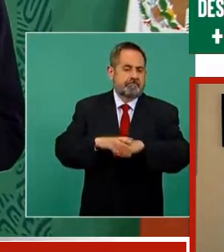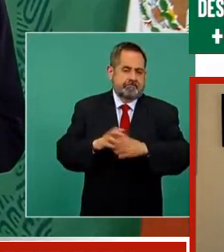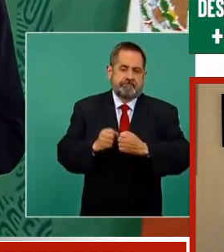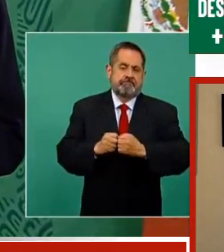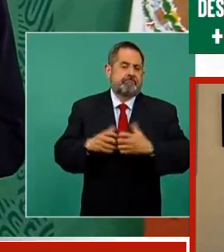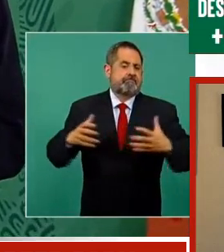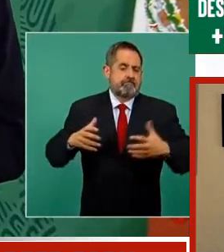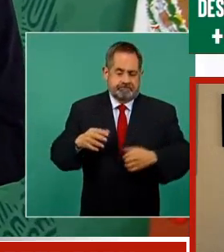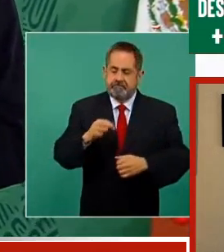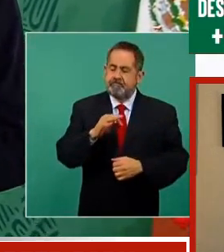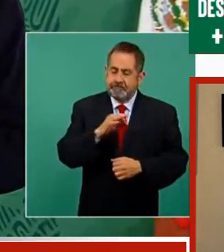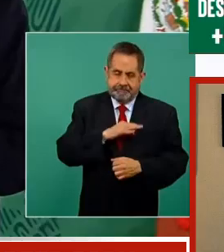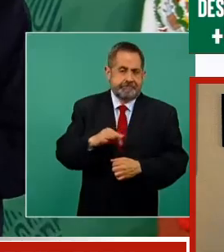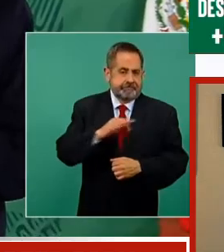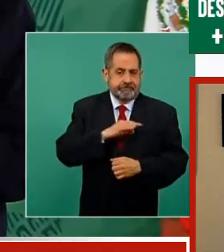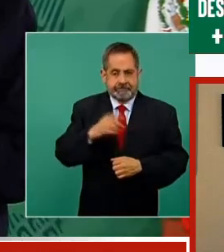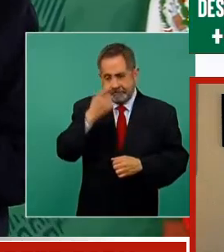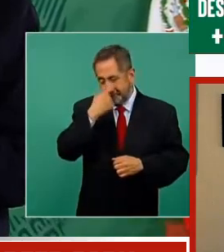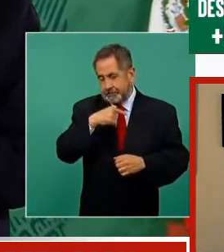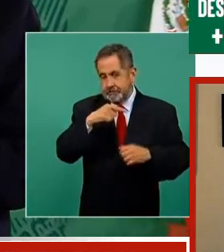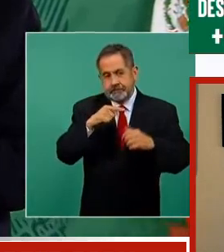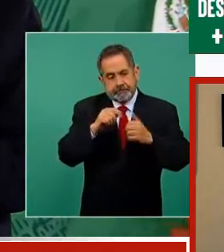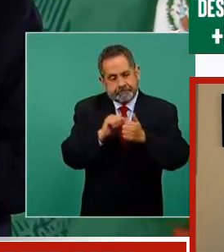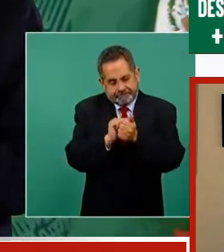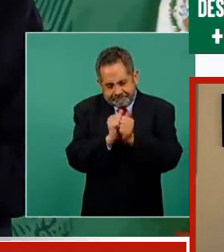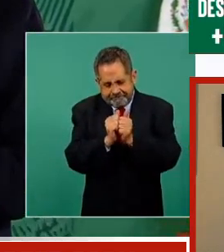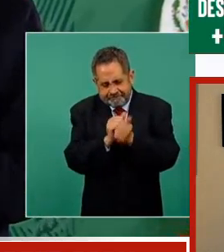capacidad de refinación